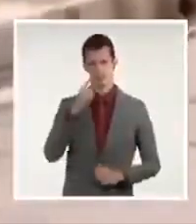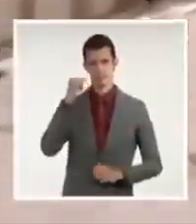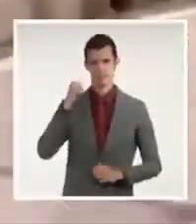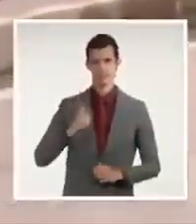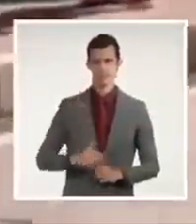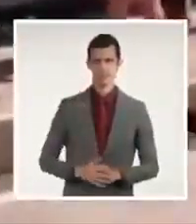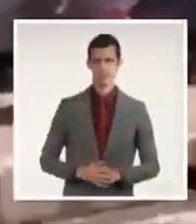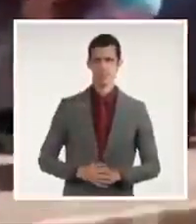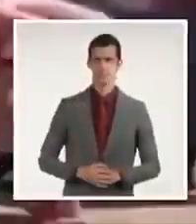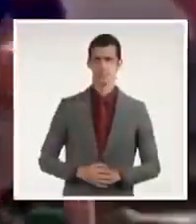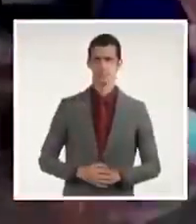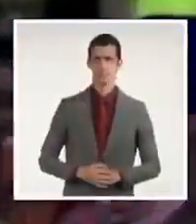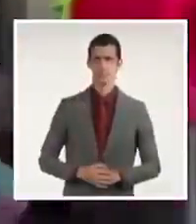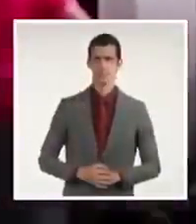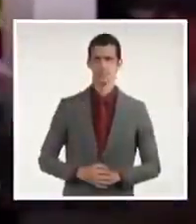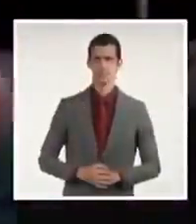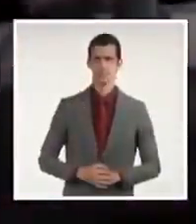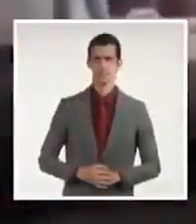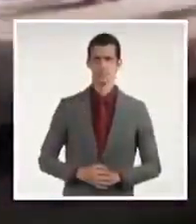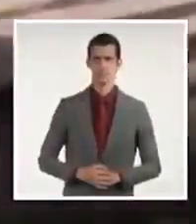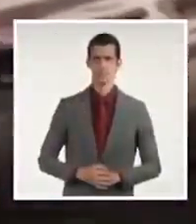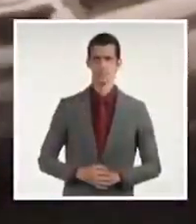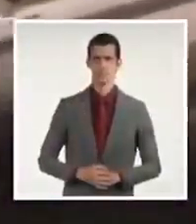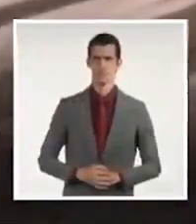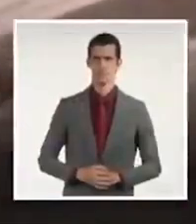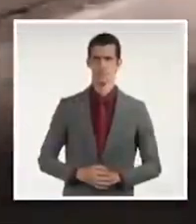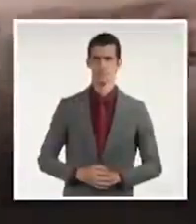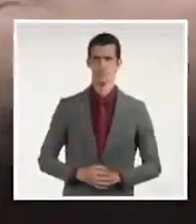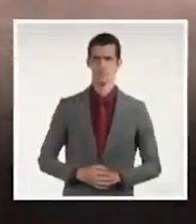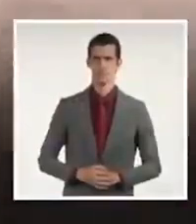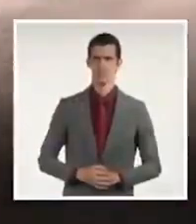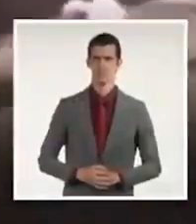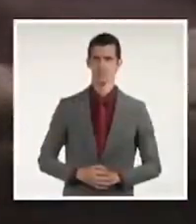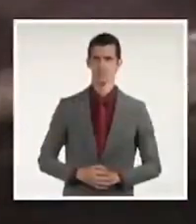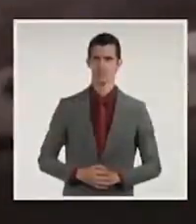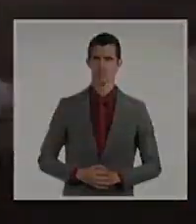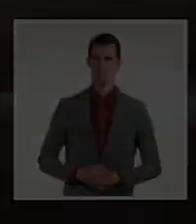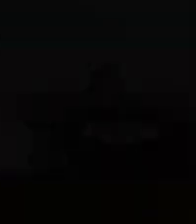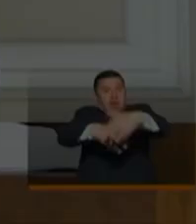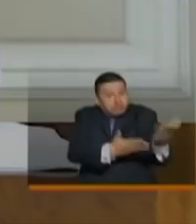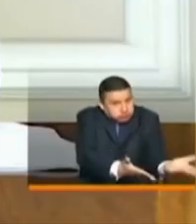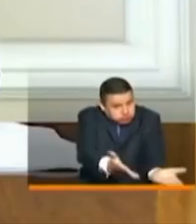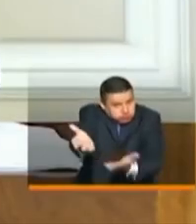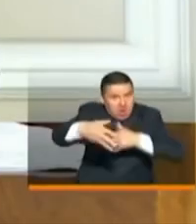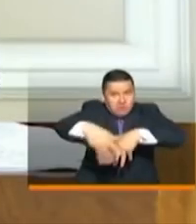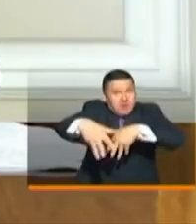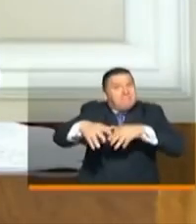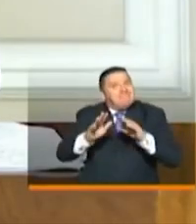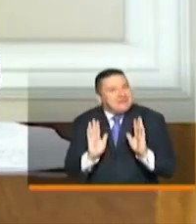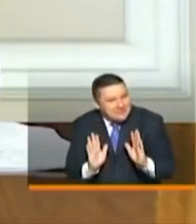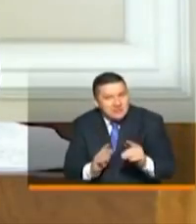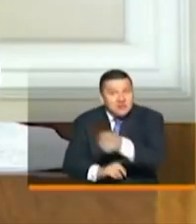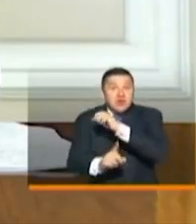y cócteles Molotov y a los asaltos y robos a tiendas de propiedad pública. El Parlamento Europeo